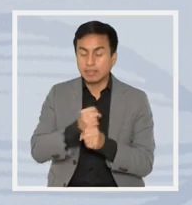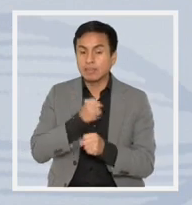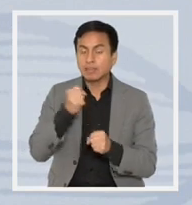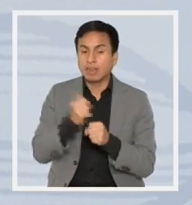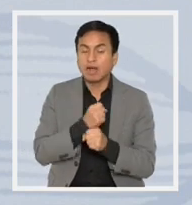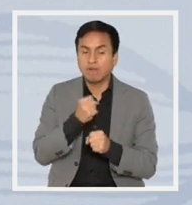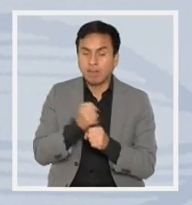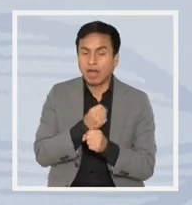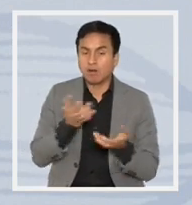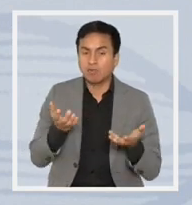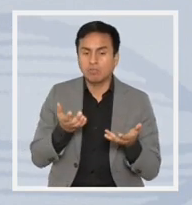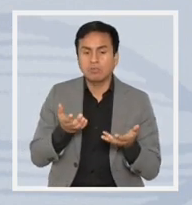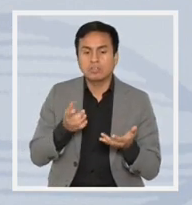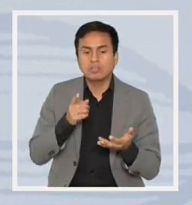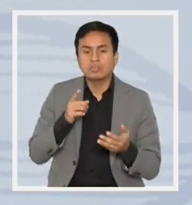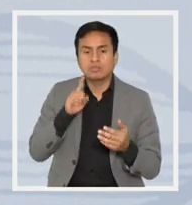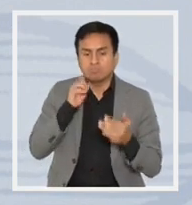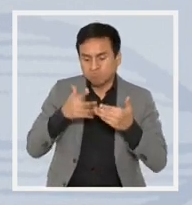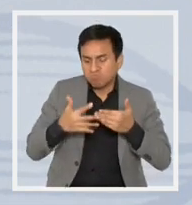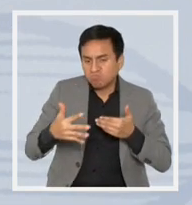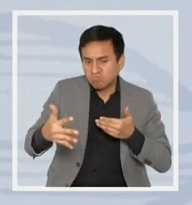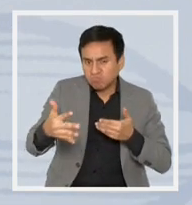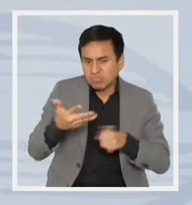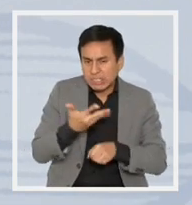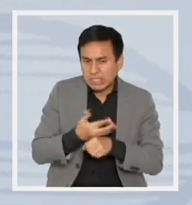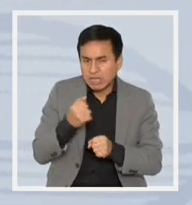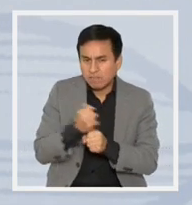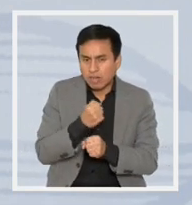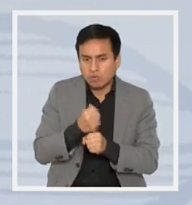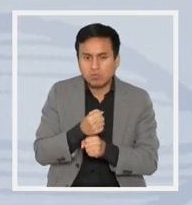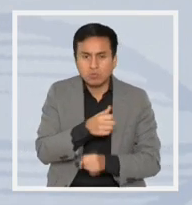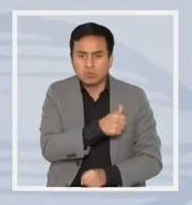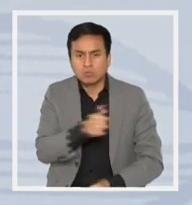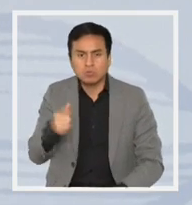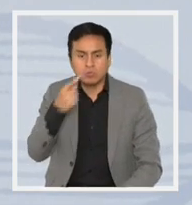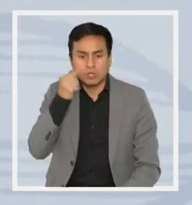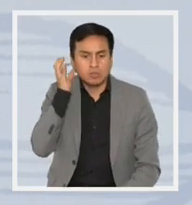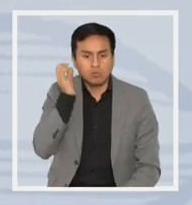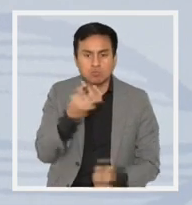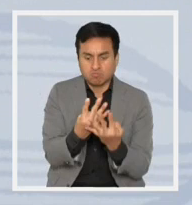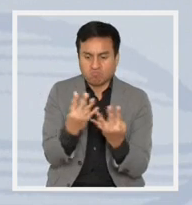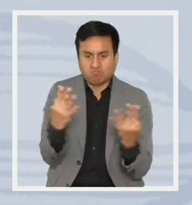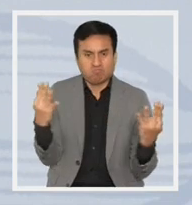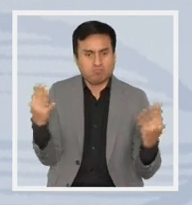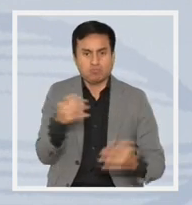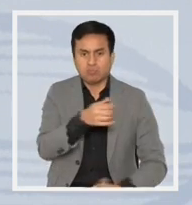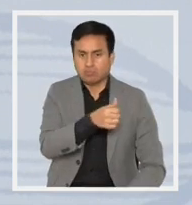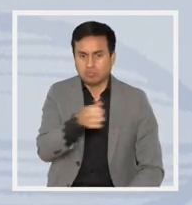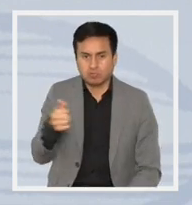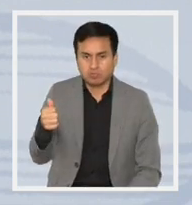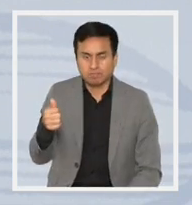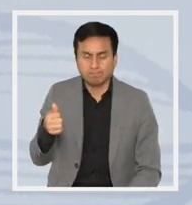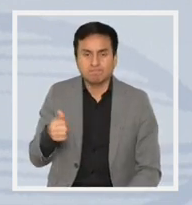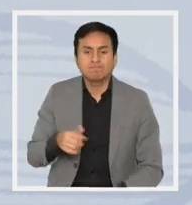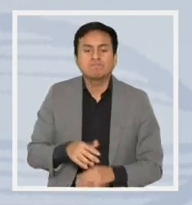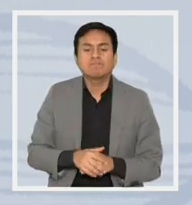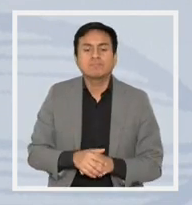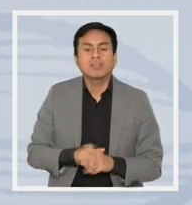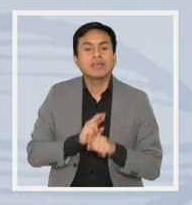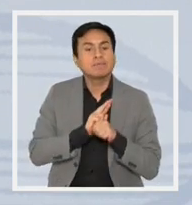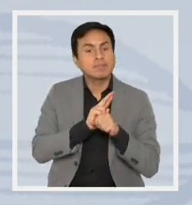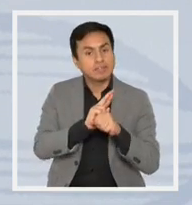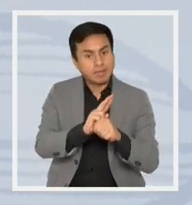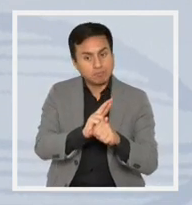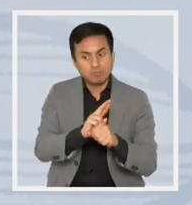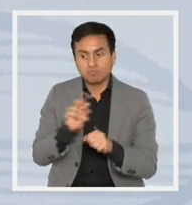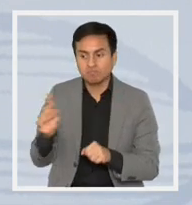al mandatario. Que tenemos por delante, todas y todos los aquí presentes y a quienes